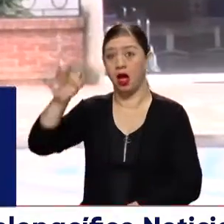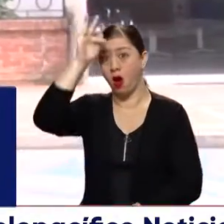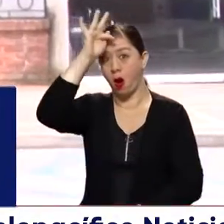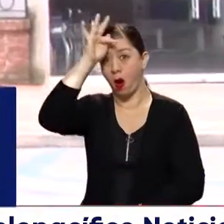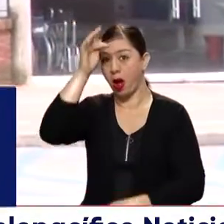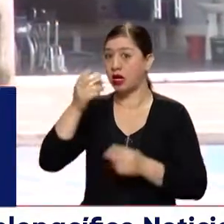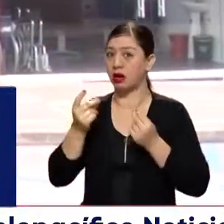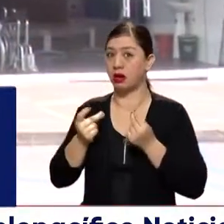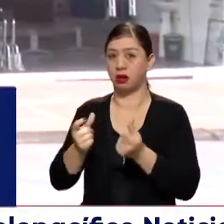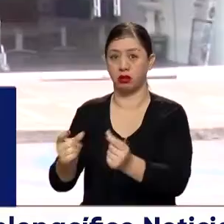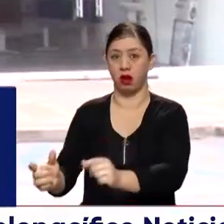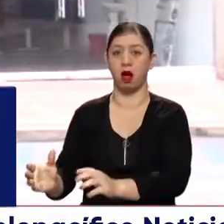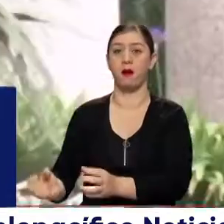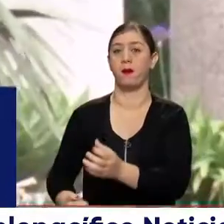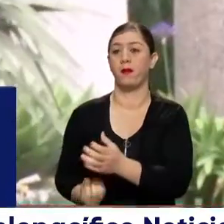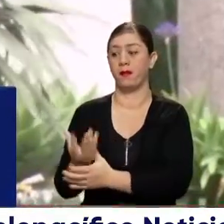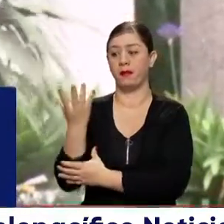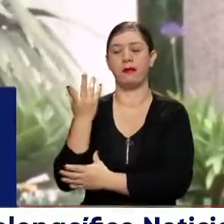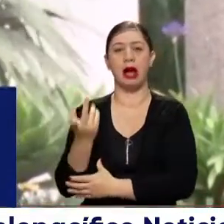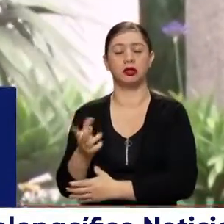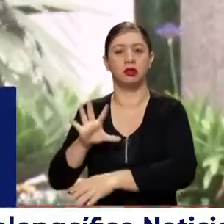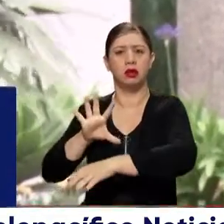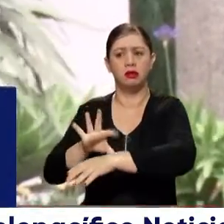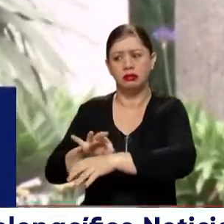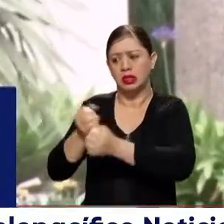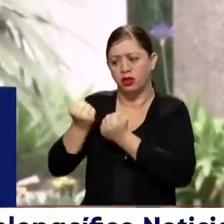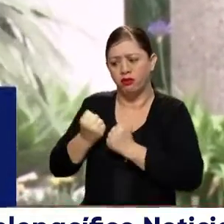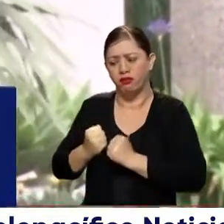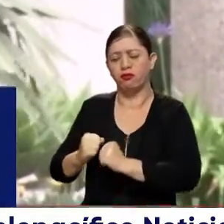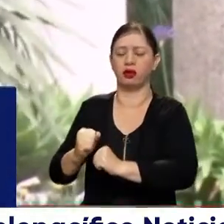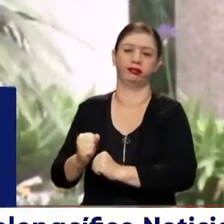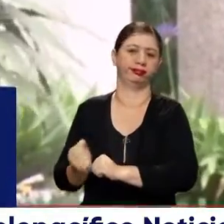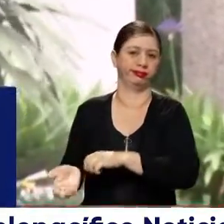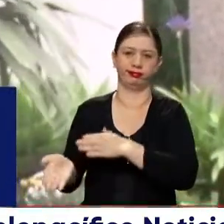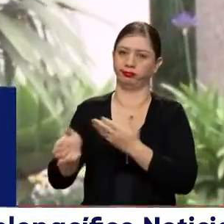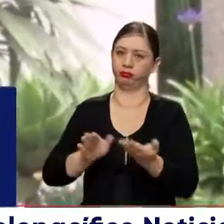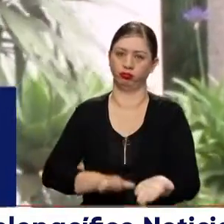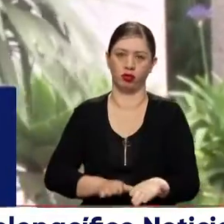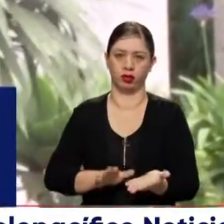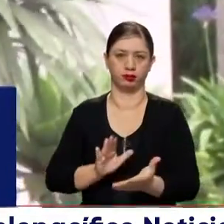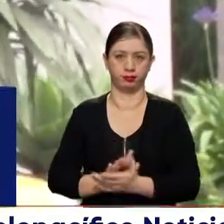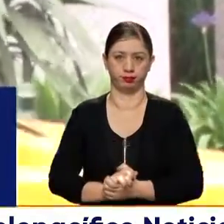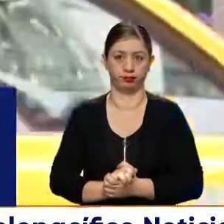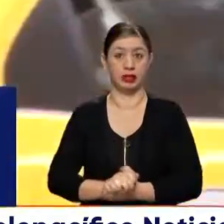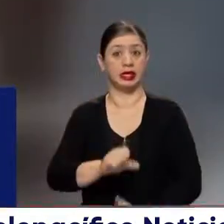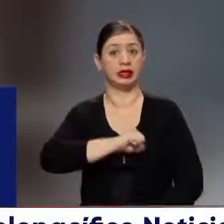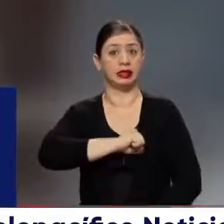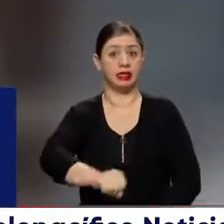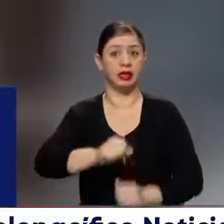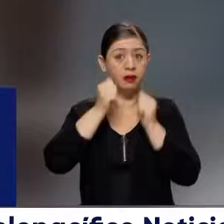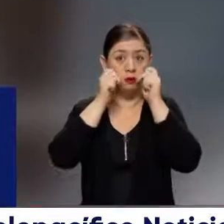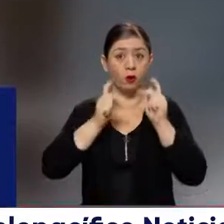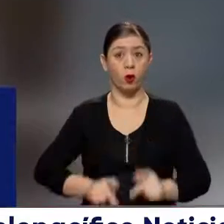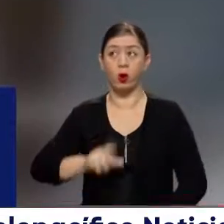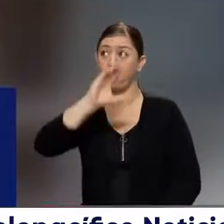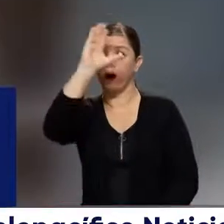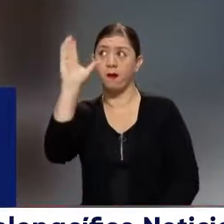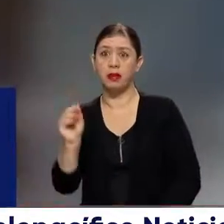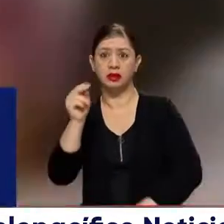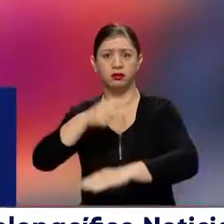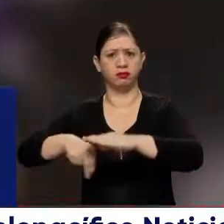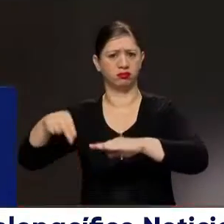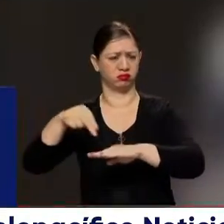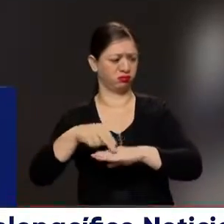hospital de San Juan de Pasto, donde pese a los esfuerzos de los médicos, falleció. La Red de Derechos Humanos del Pacífico